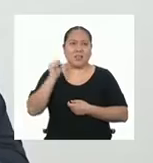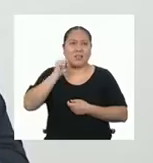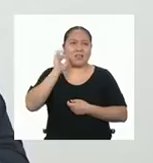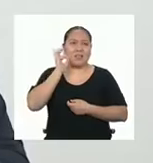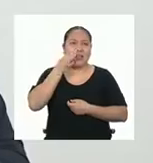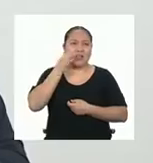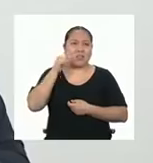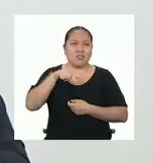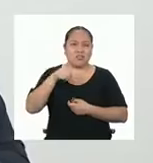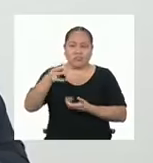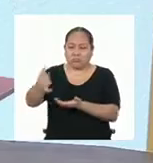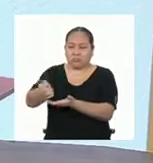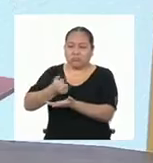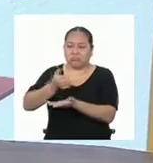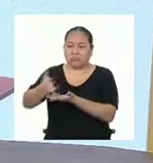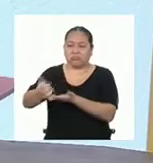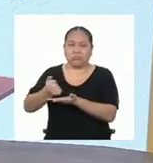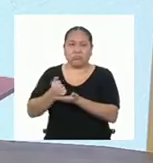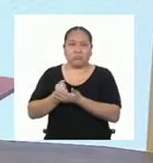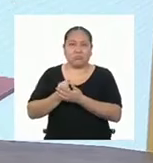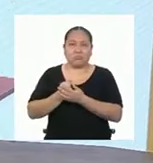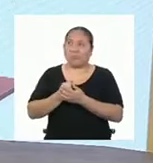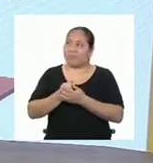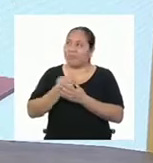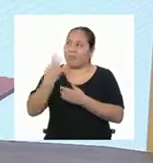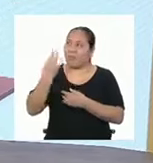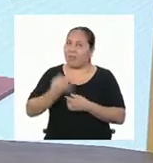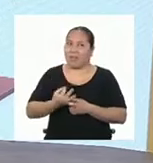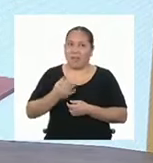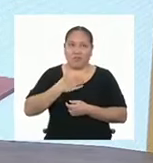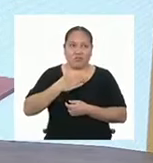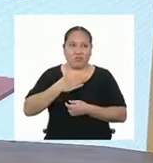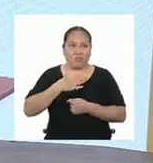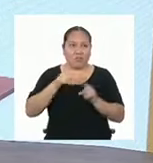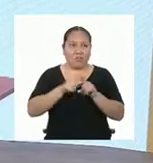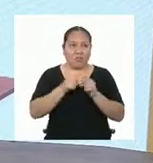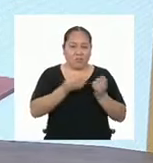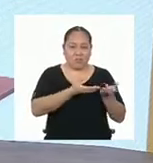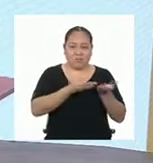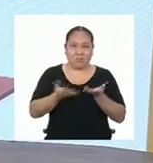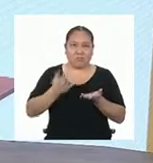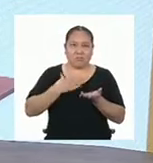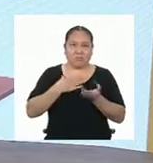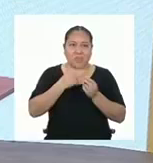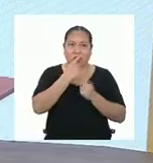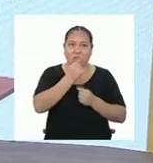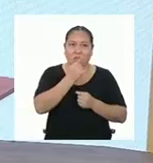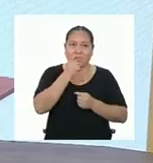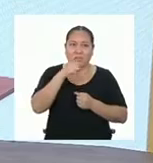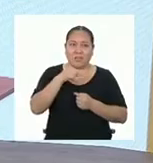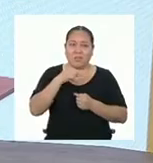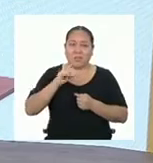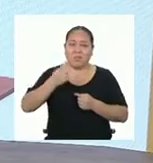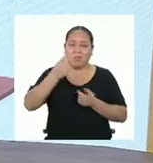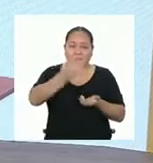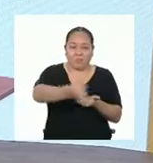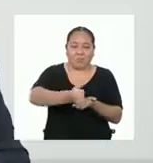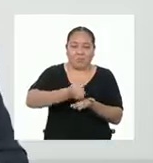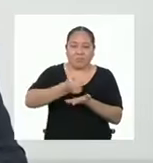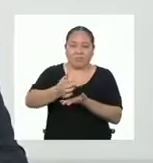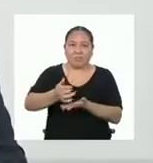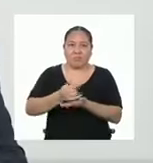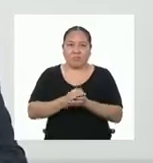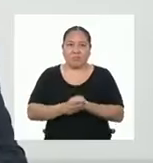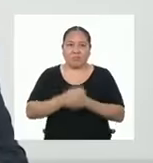ricas Justo las acabo de cosechar ¿En serio? ¡Mira! Yo también acabo de recoger estas fresas Son de mi primera cosecha